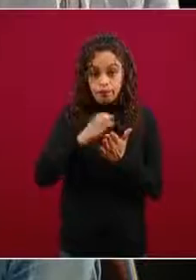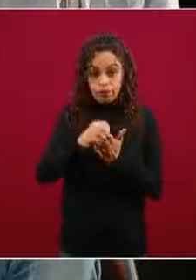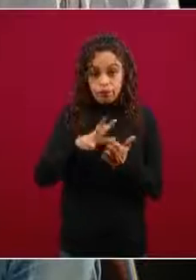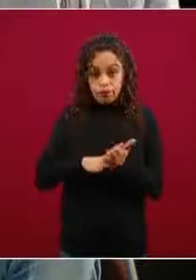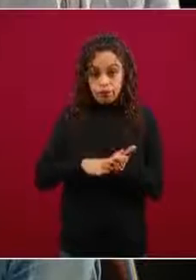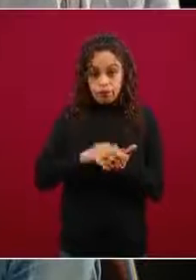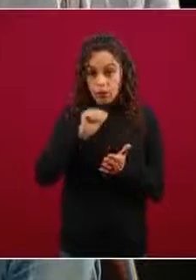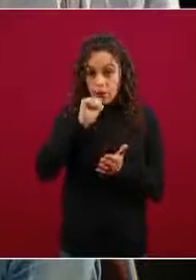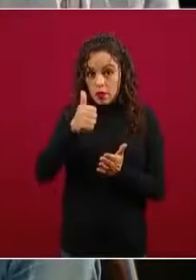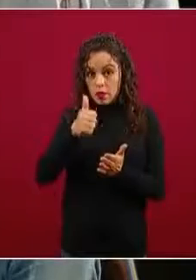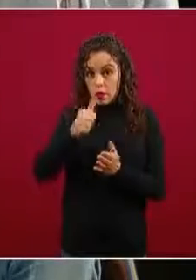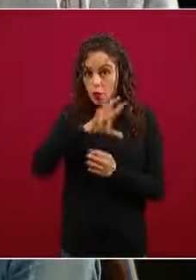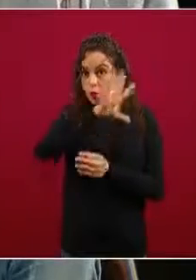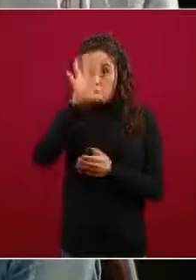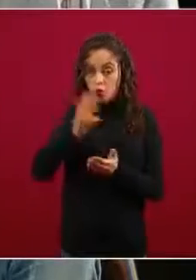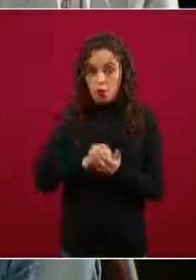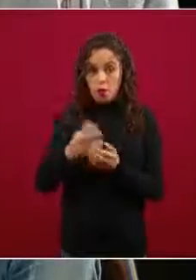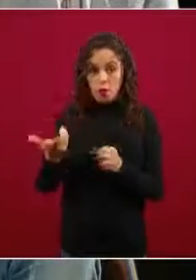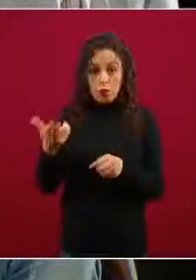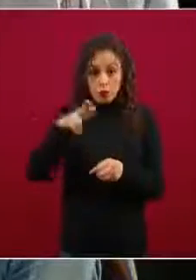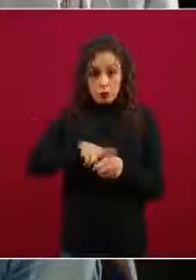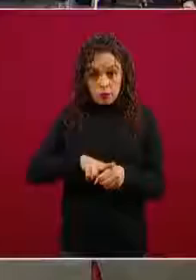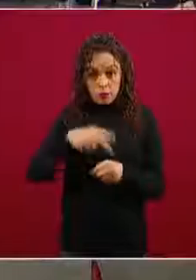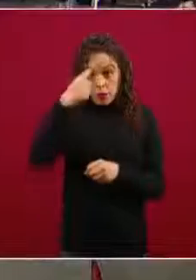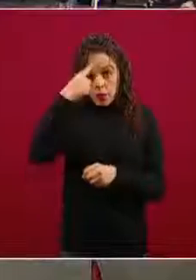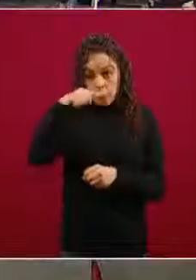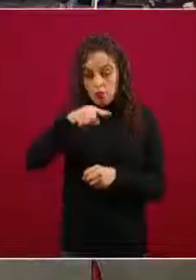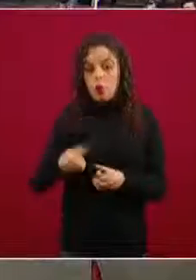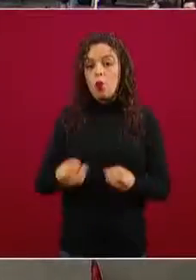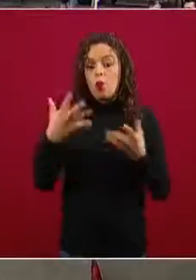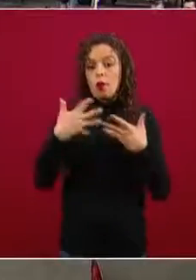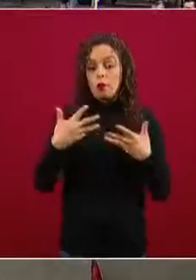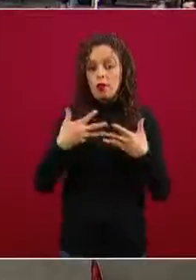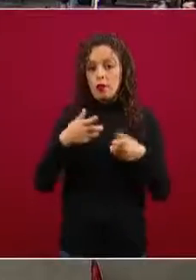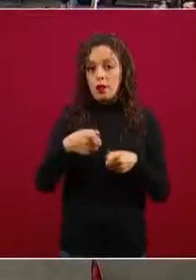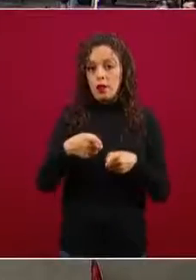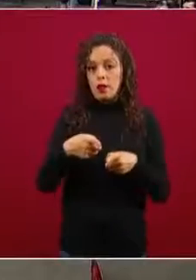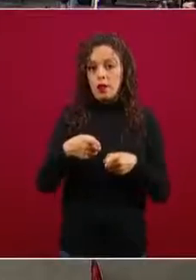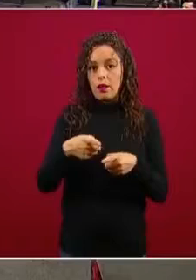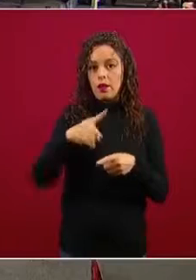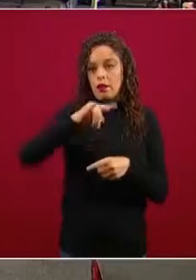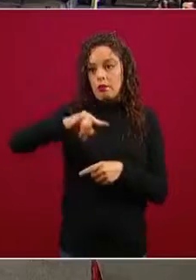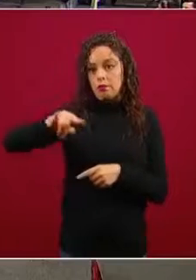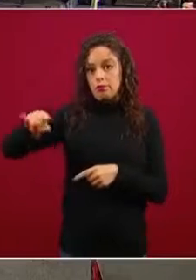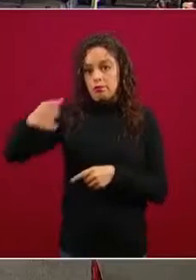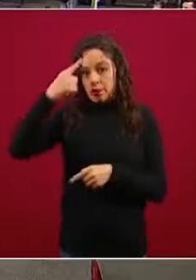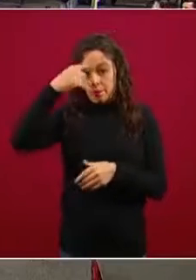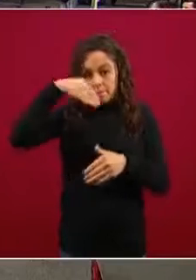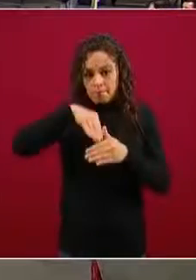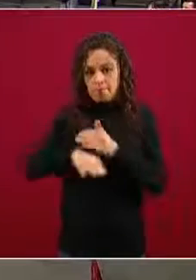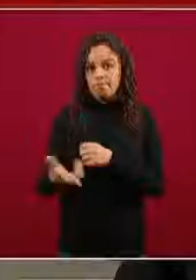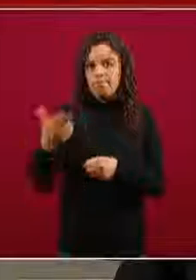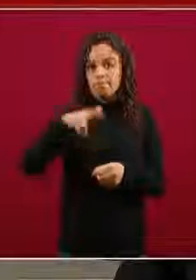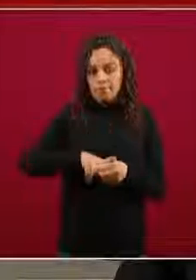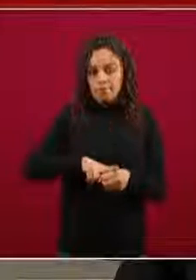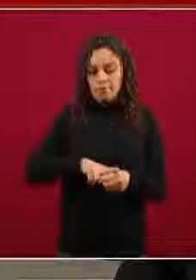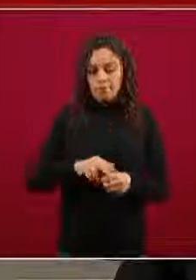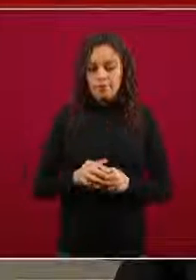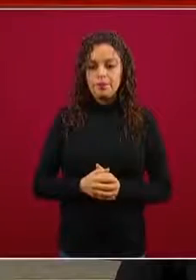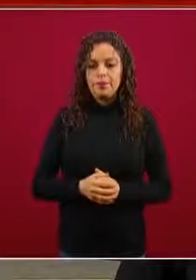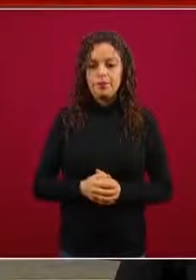que deberían hacerlo la ocupación hospitalaria. ¿Cómo no? Yo le contesto la tercera y le pido al doctor Alomía si contesta las otras dos.